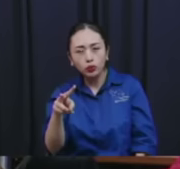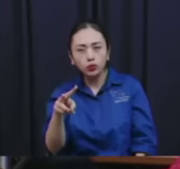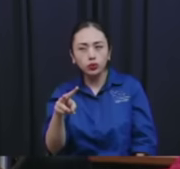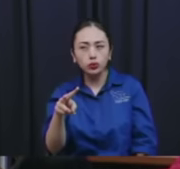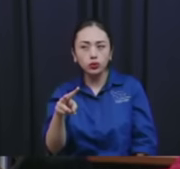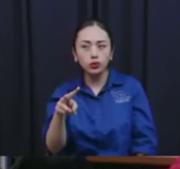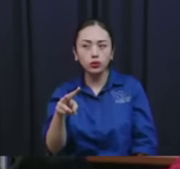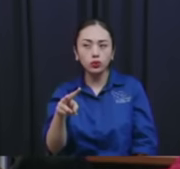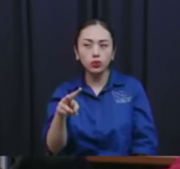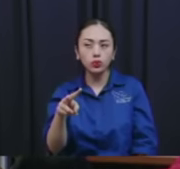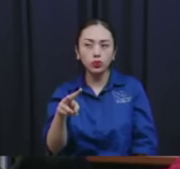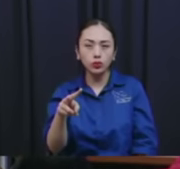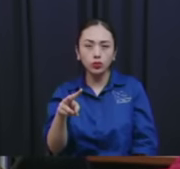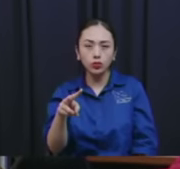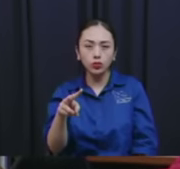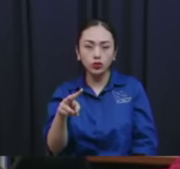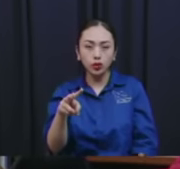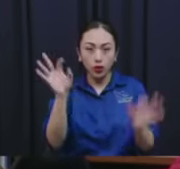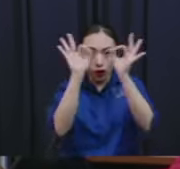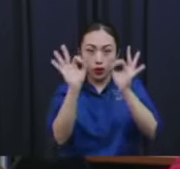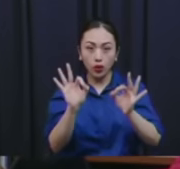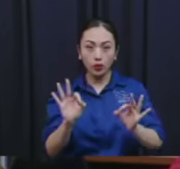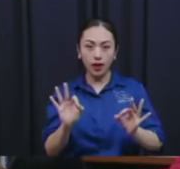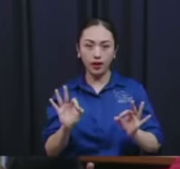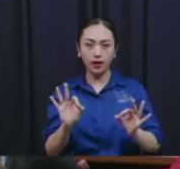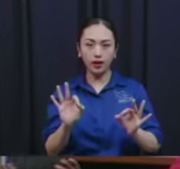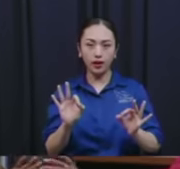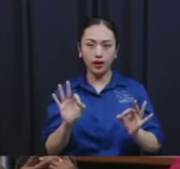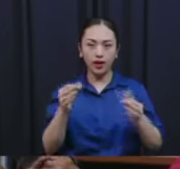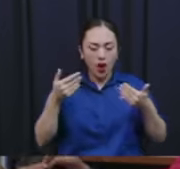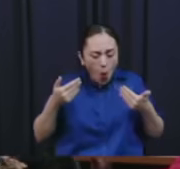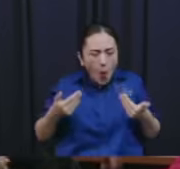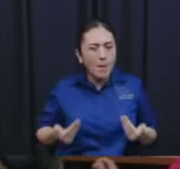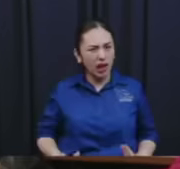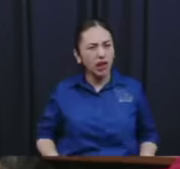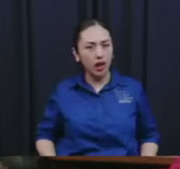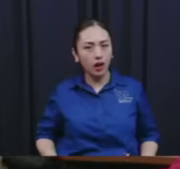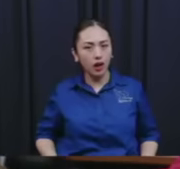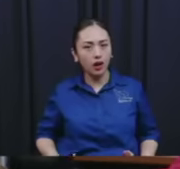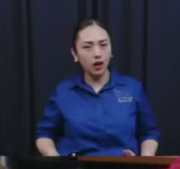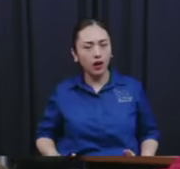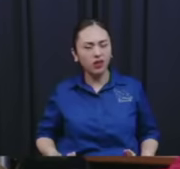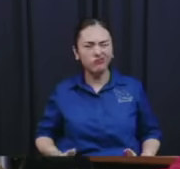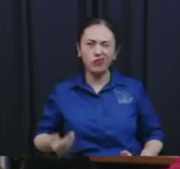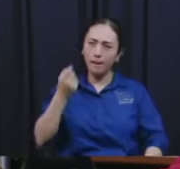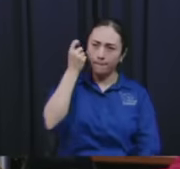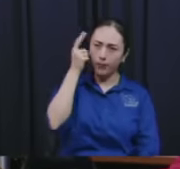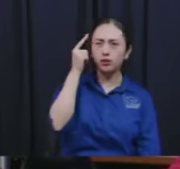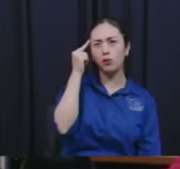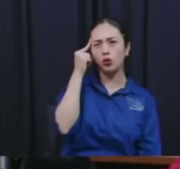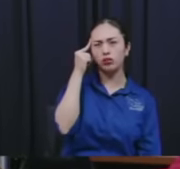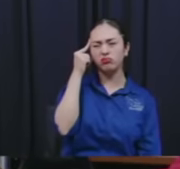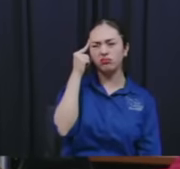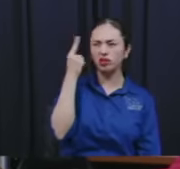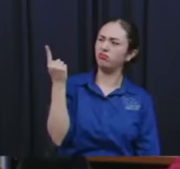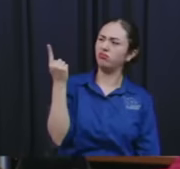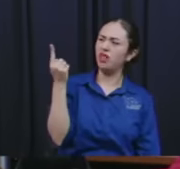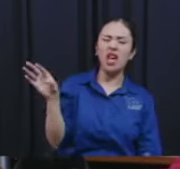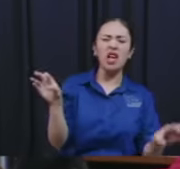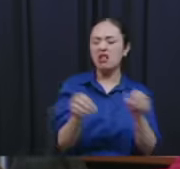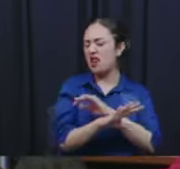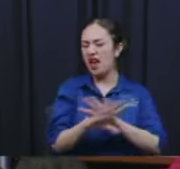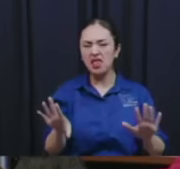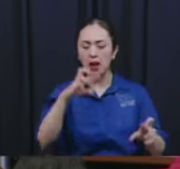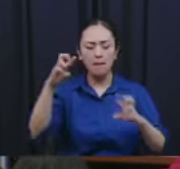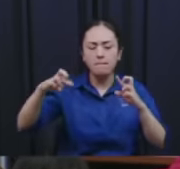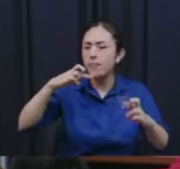de de humano de intelecto humano ent eso es imposible Quién es perfecto usted es perfecto no entonces nadie